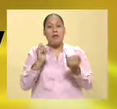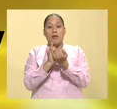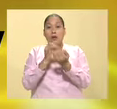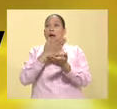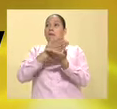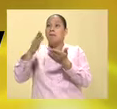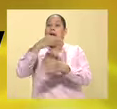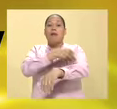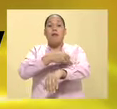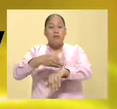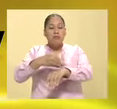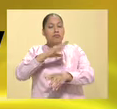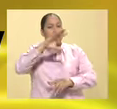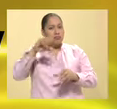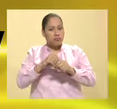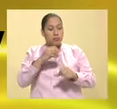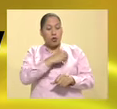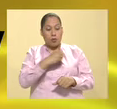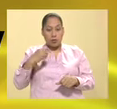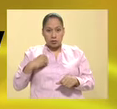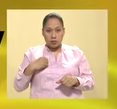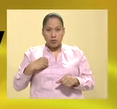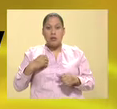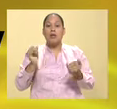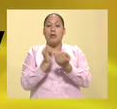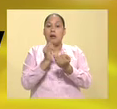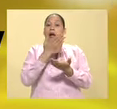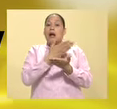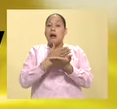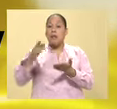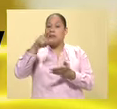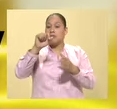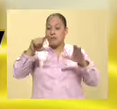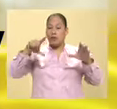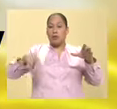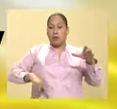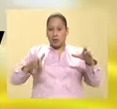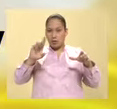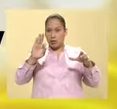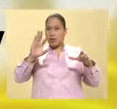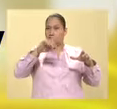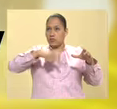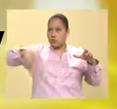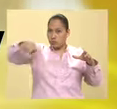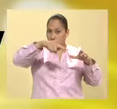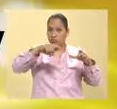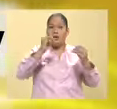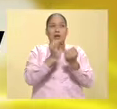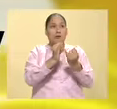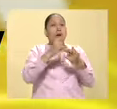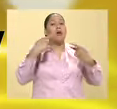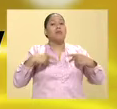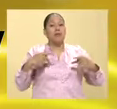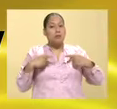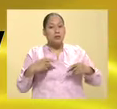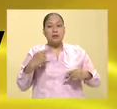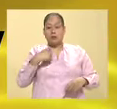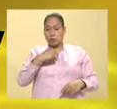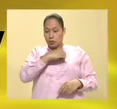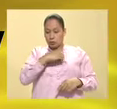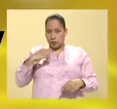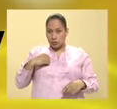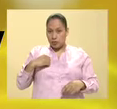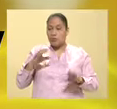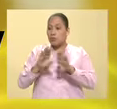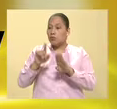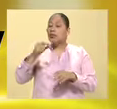está obligada. Aparte, los órganos locales del gobierno del Distrito Federal y la sociedad tenemos la obligación de